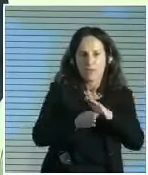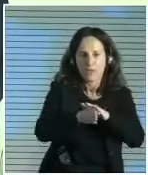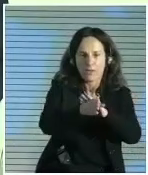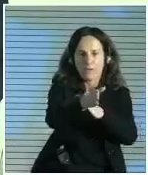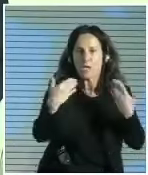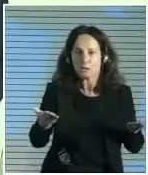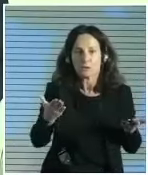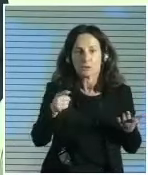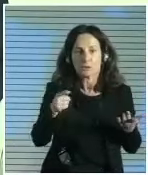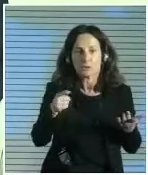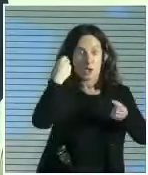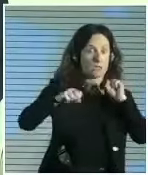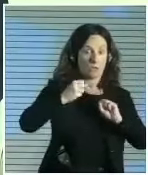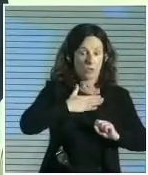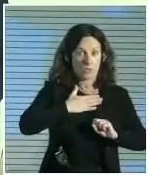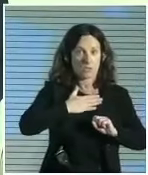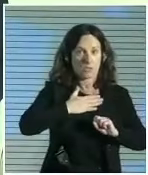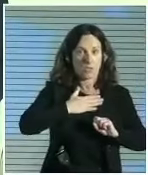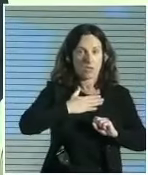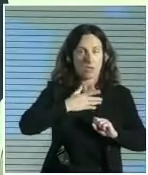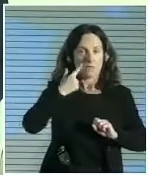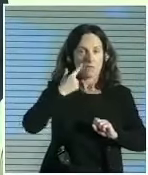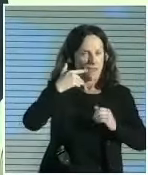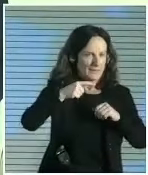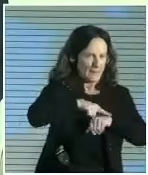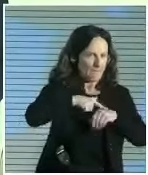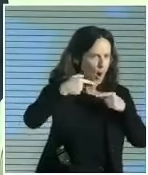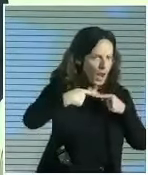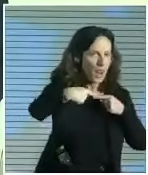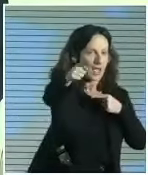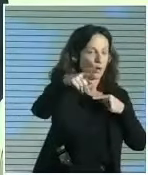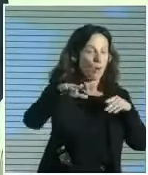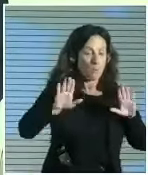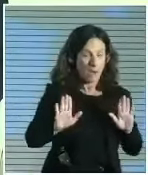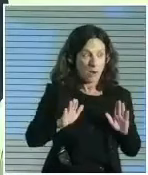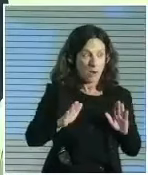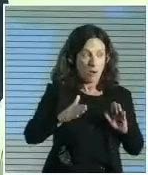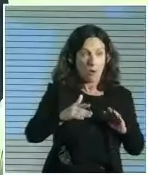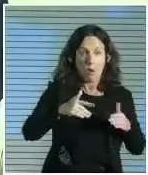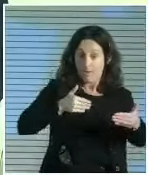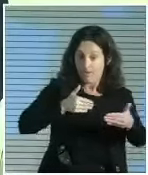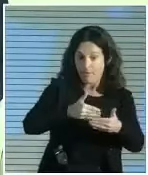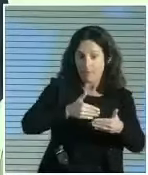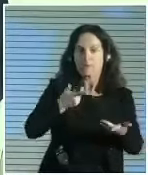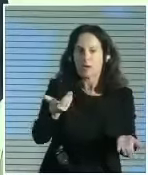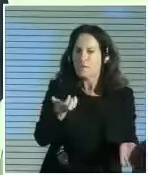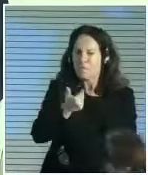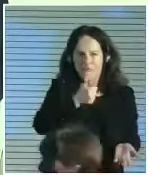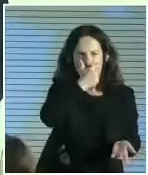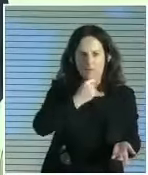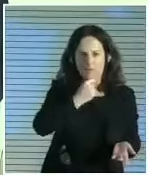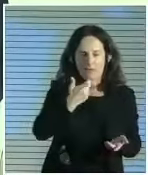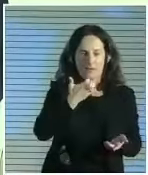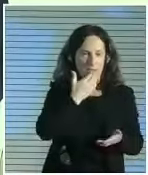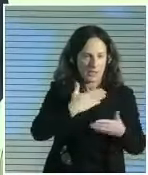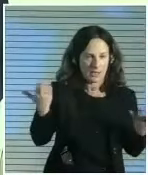plazo, debemos de entender que a corto es mucho más fácil si vas mostrándole a los diferentes actores